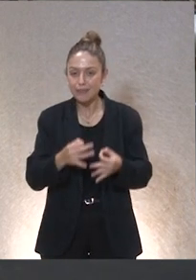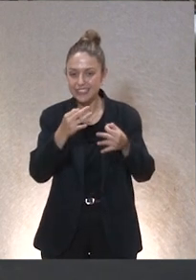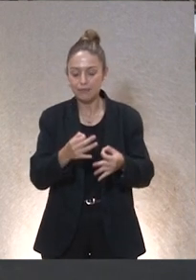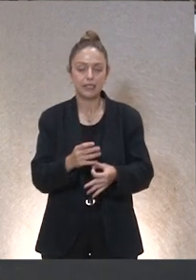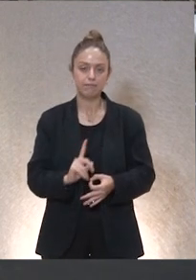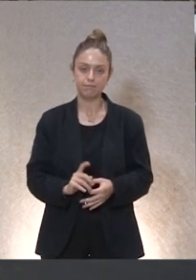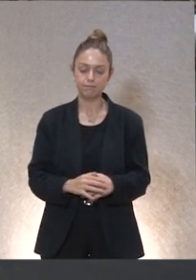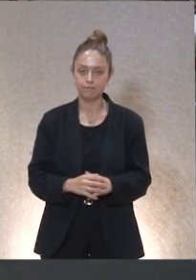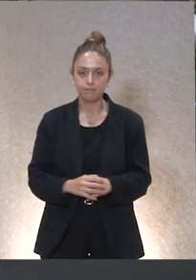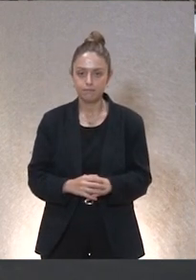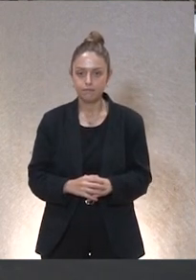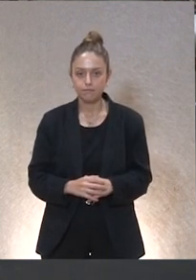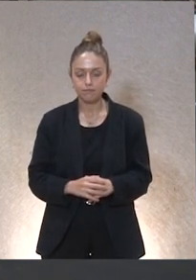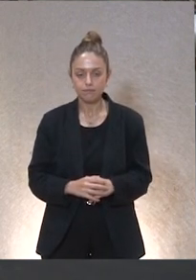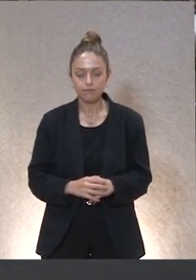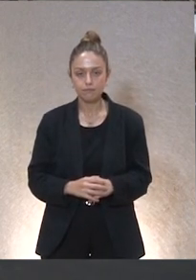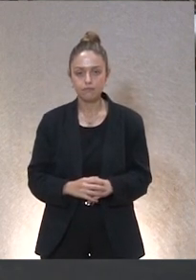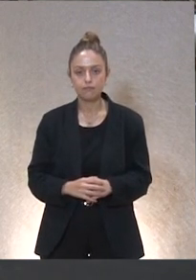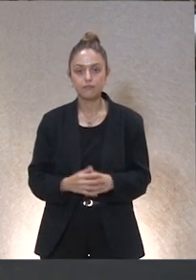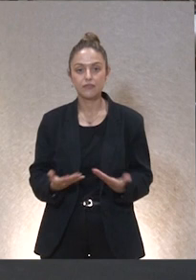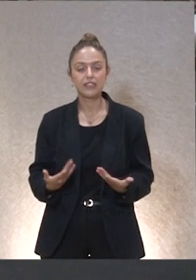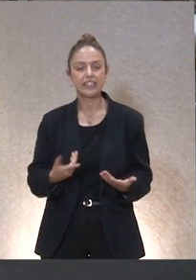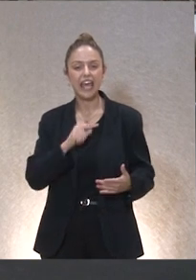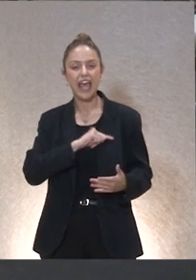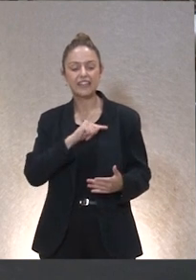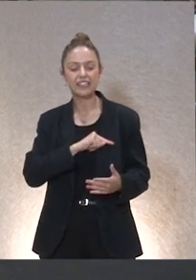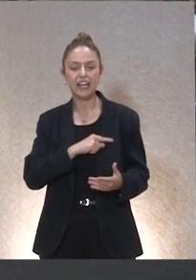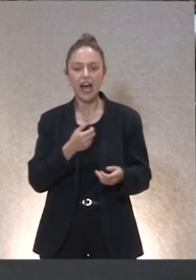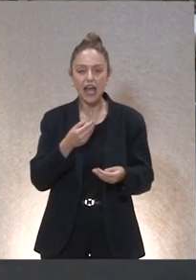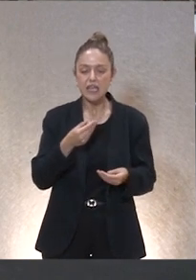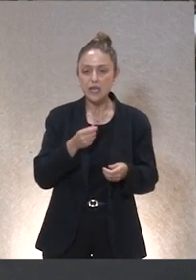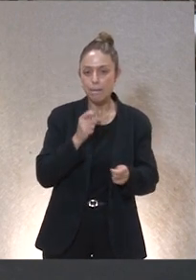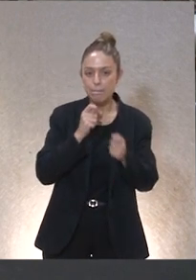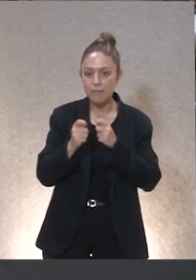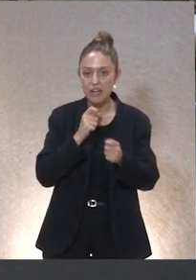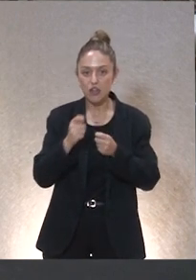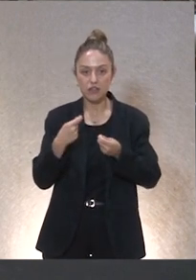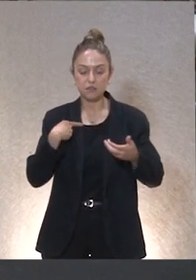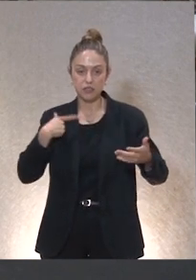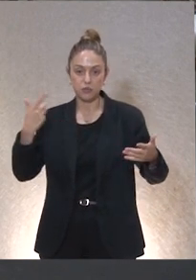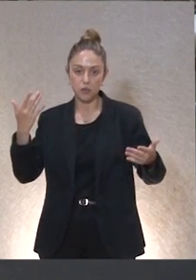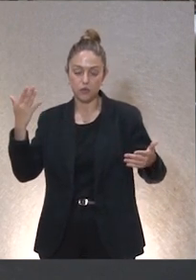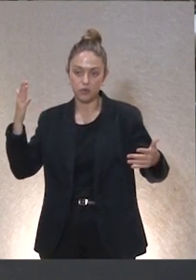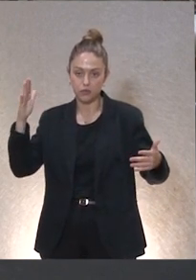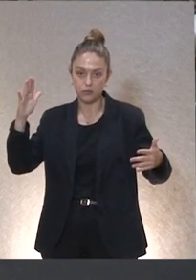respetados alguno pensará que hablar de ética en el periodismo hoy es propio de marcianos